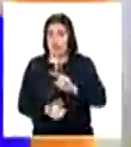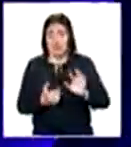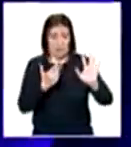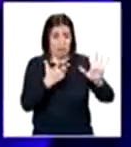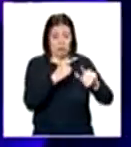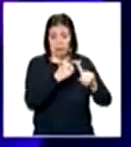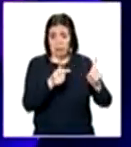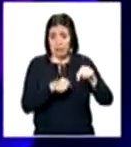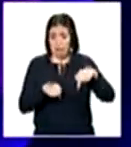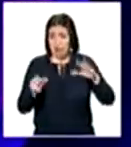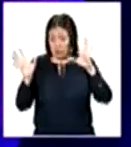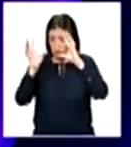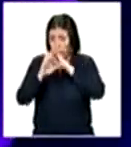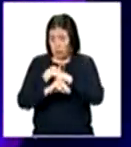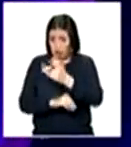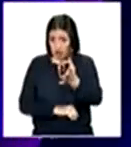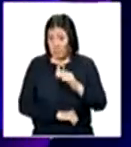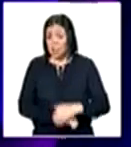de la noche. Yo soy Kiki.